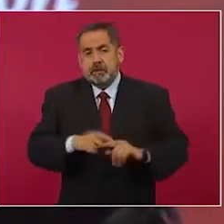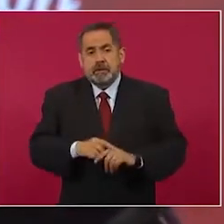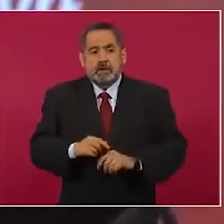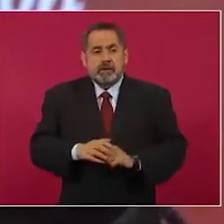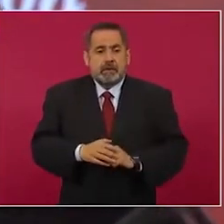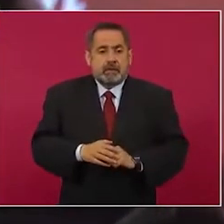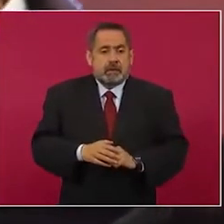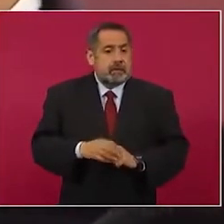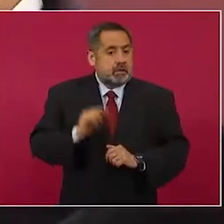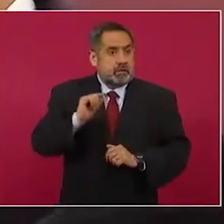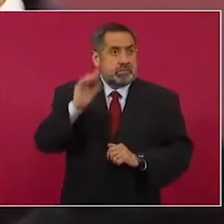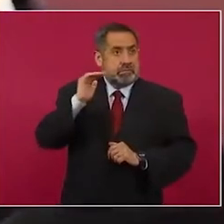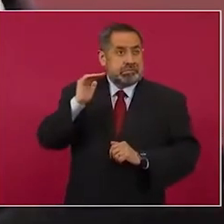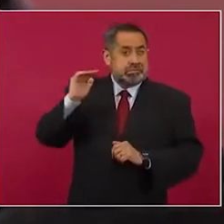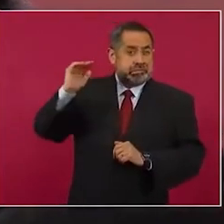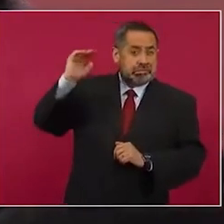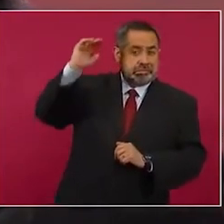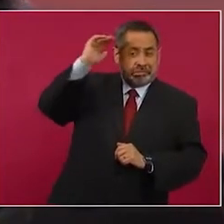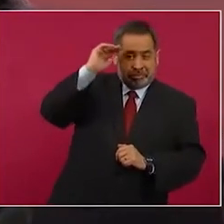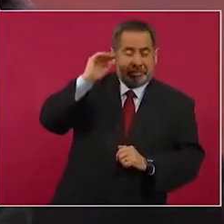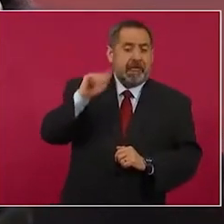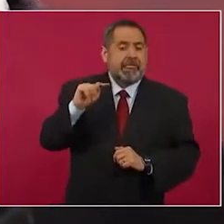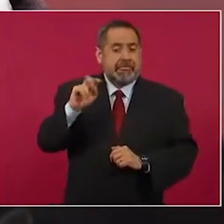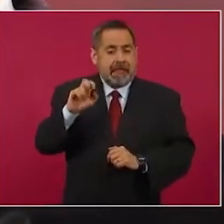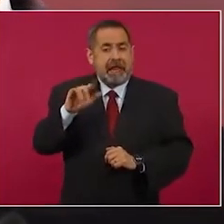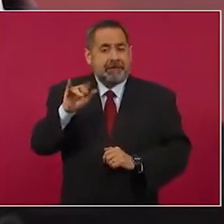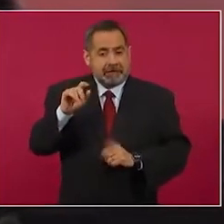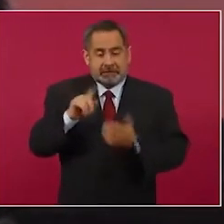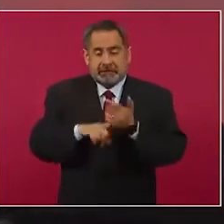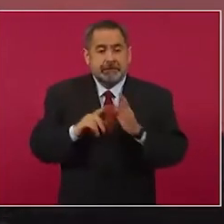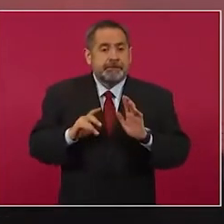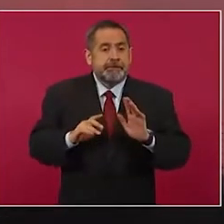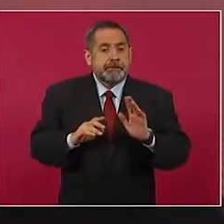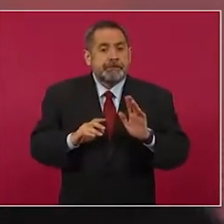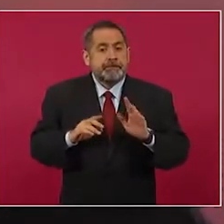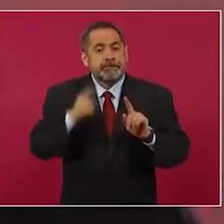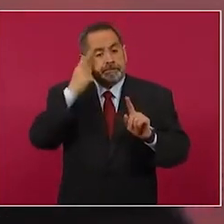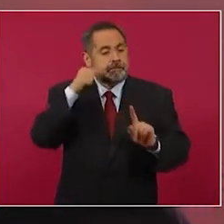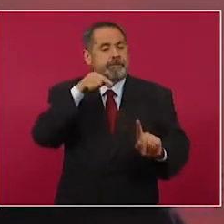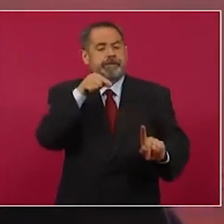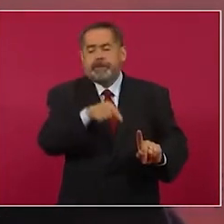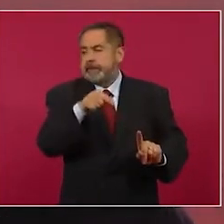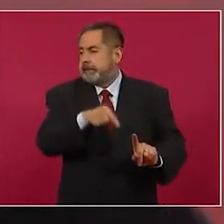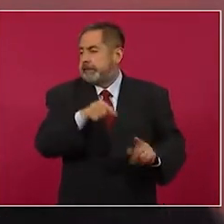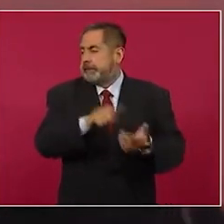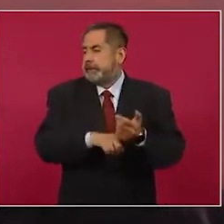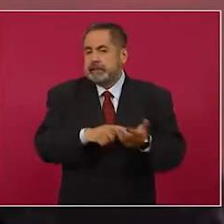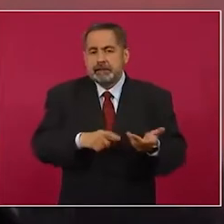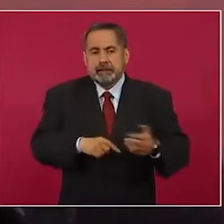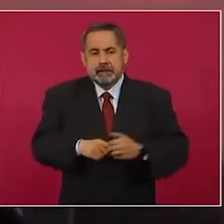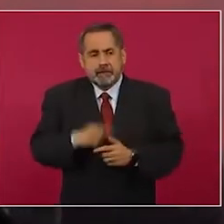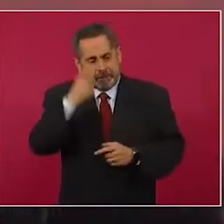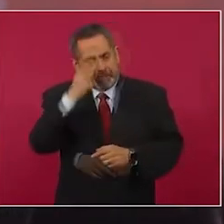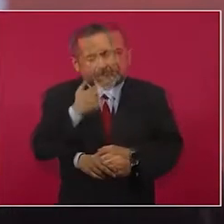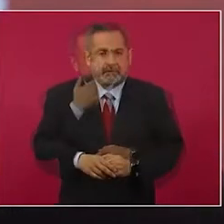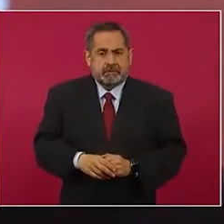Un alto, alto funcionario. De ¿para qué le